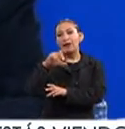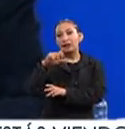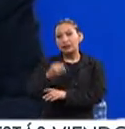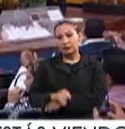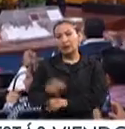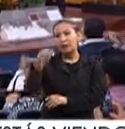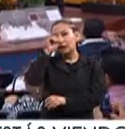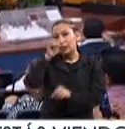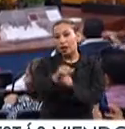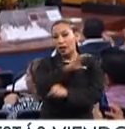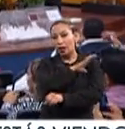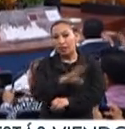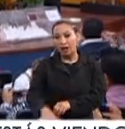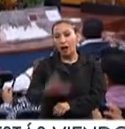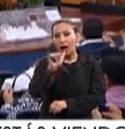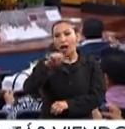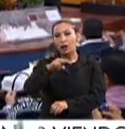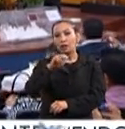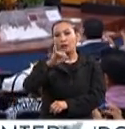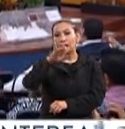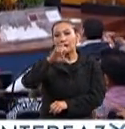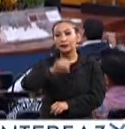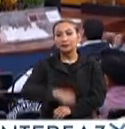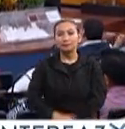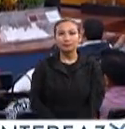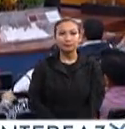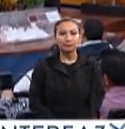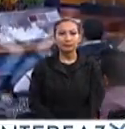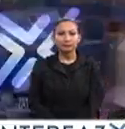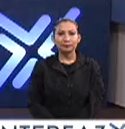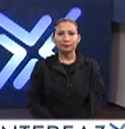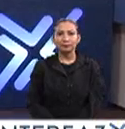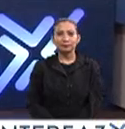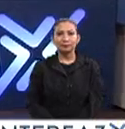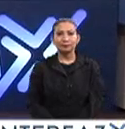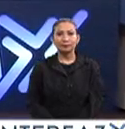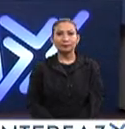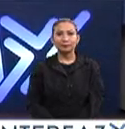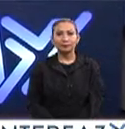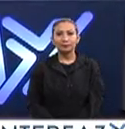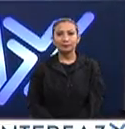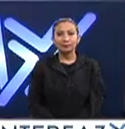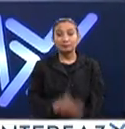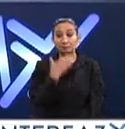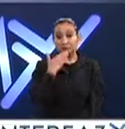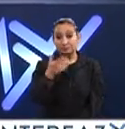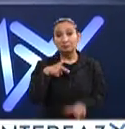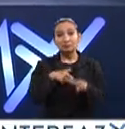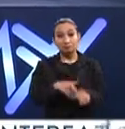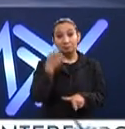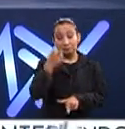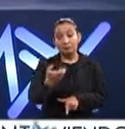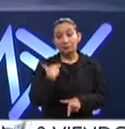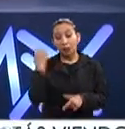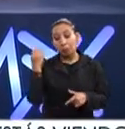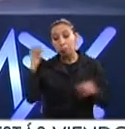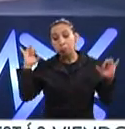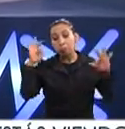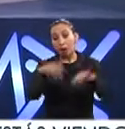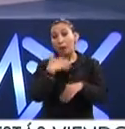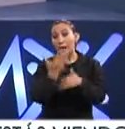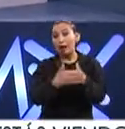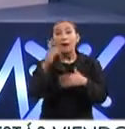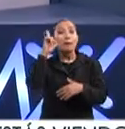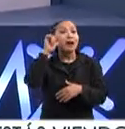Esponda, secretario general de la ANUYES. Muy bien, pues continúan estos foros, Ana Cris. Mañana